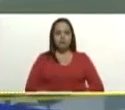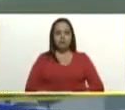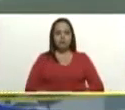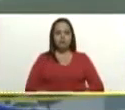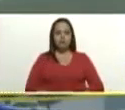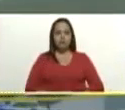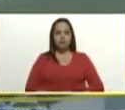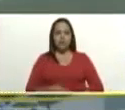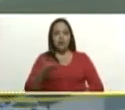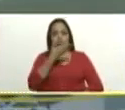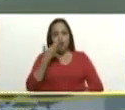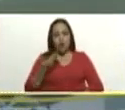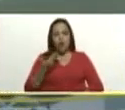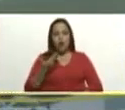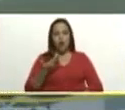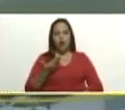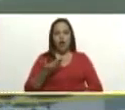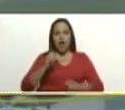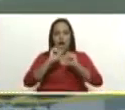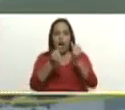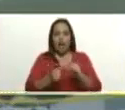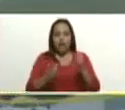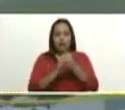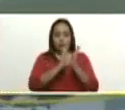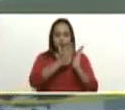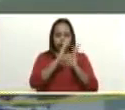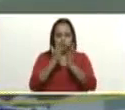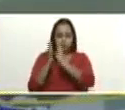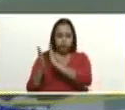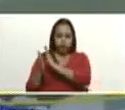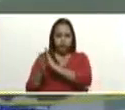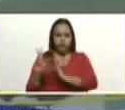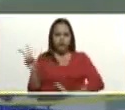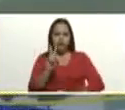del mejor arte cinético de Venezuela y del mundo,